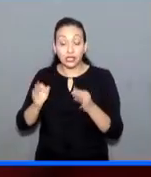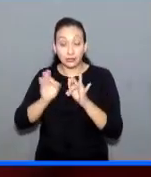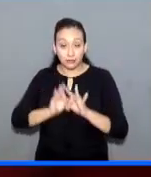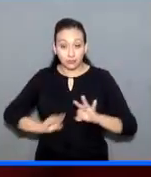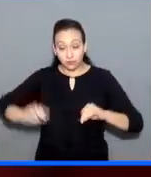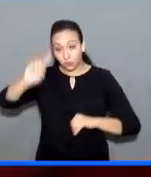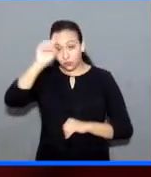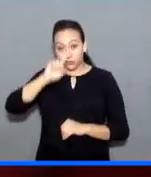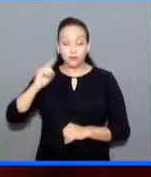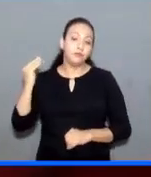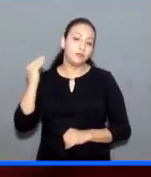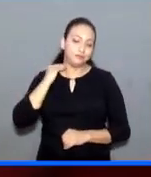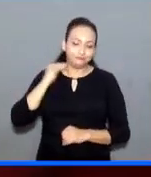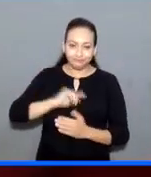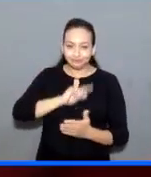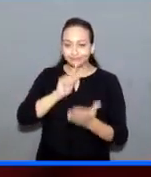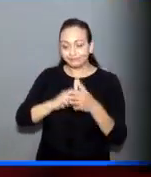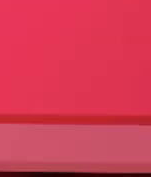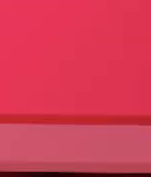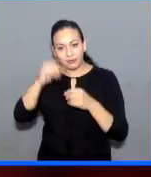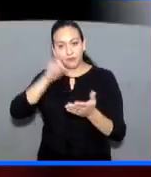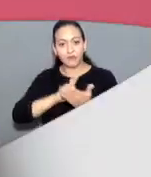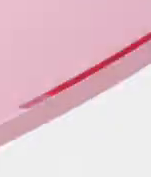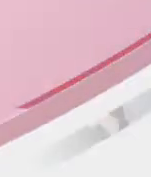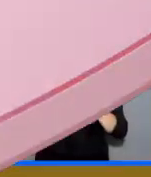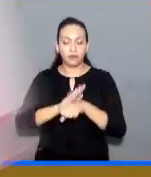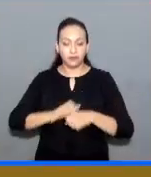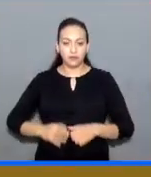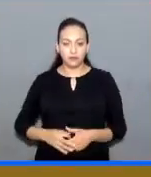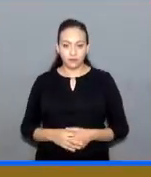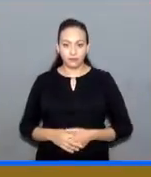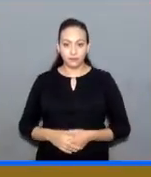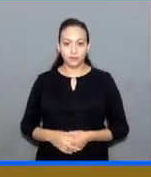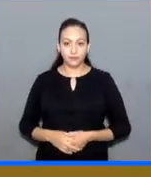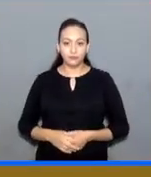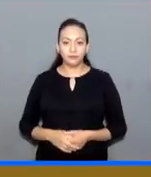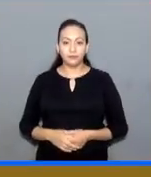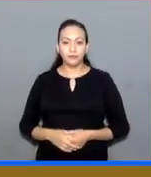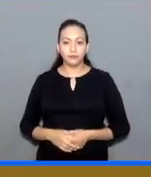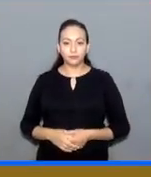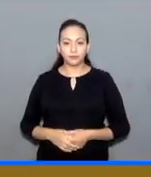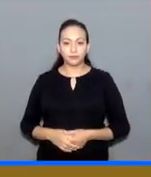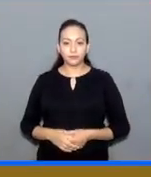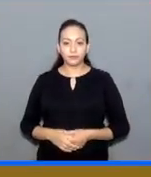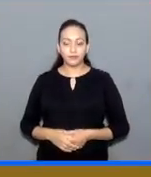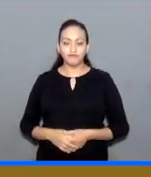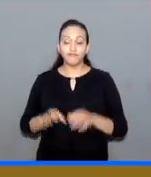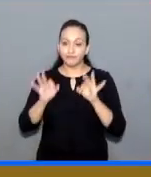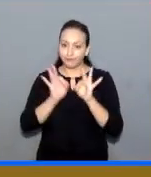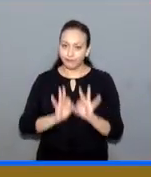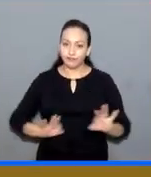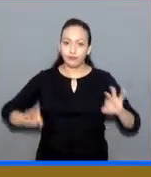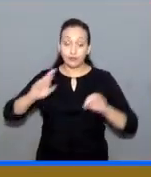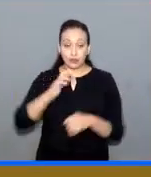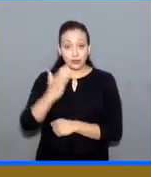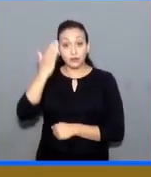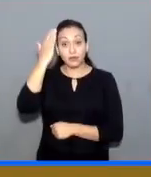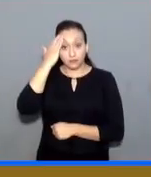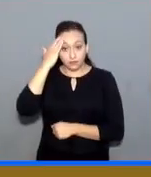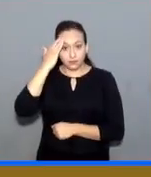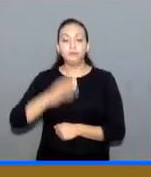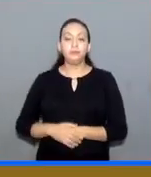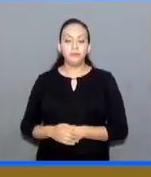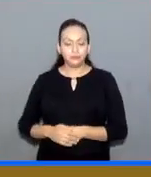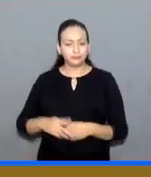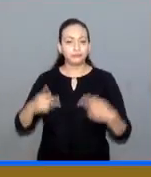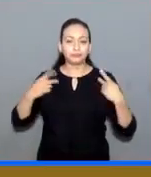es clave para proteger sus derechos. Es importante reconocer que las personas mayores